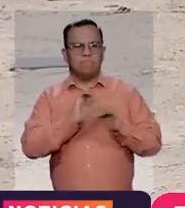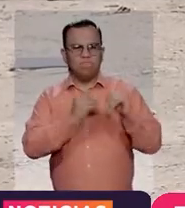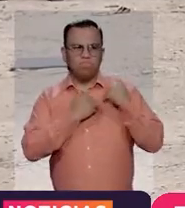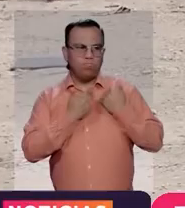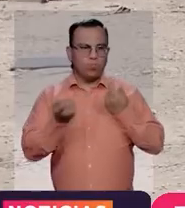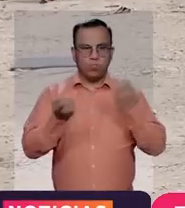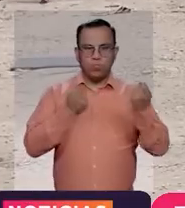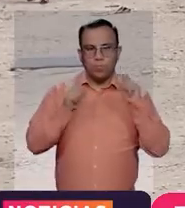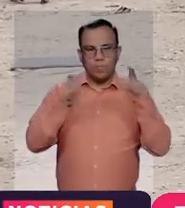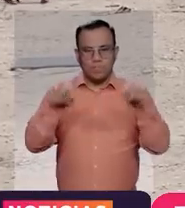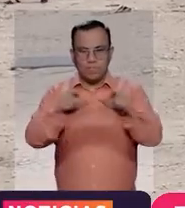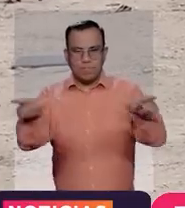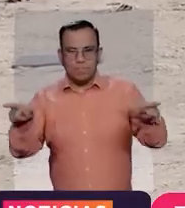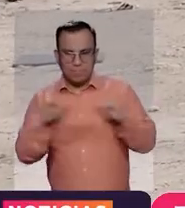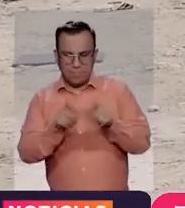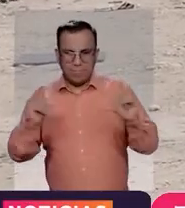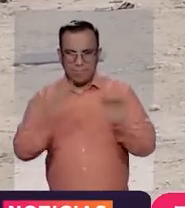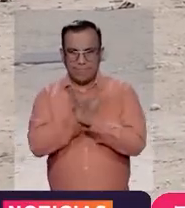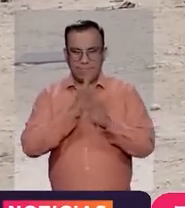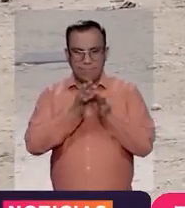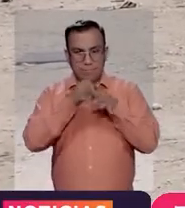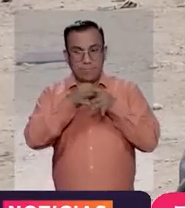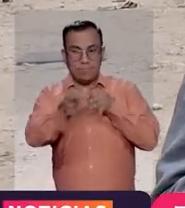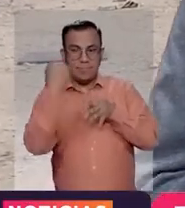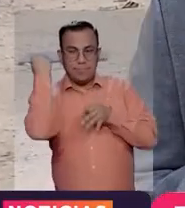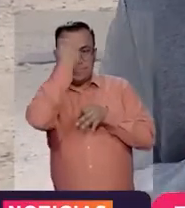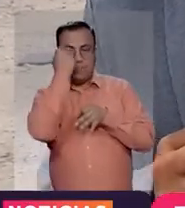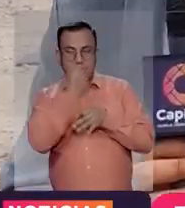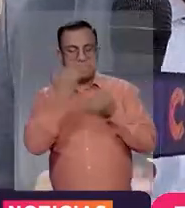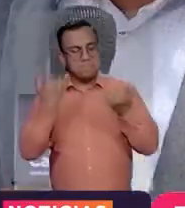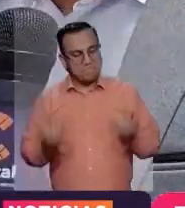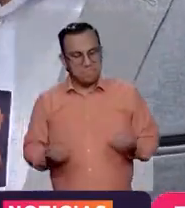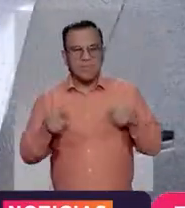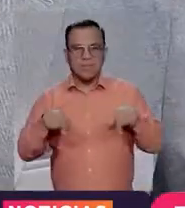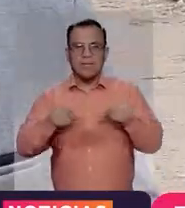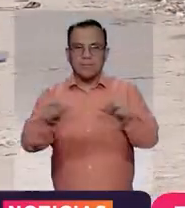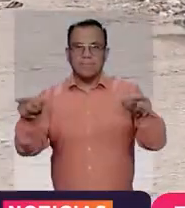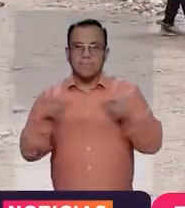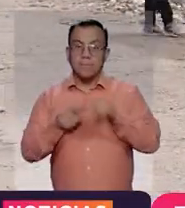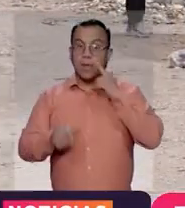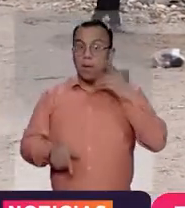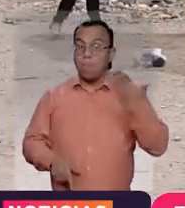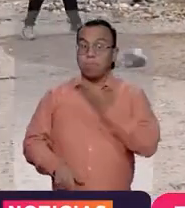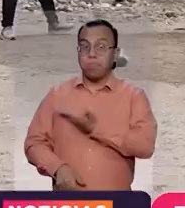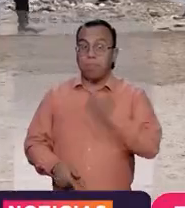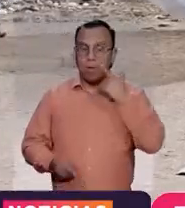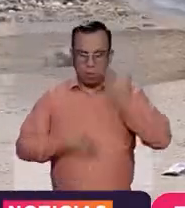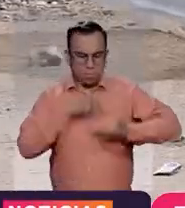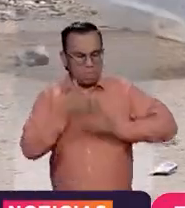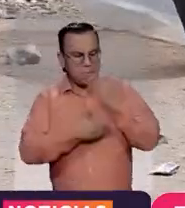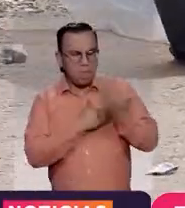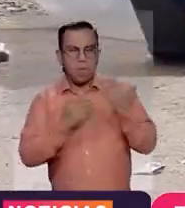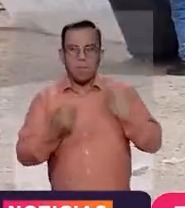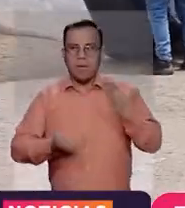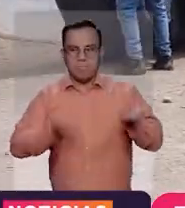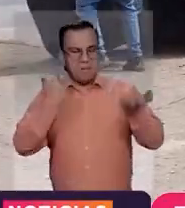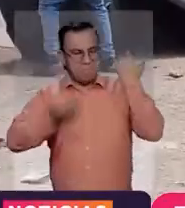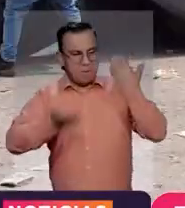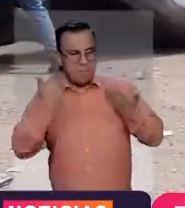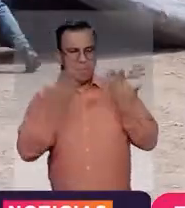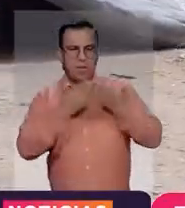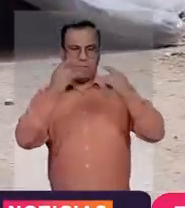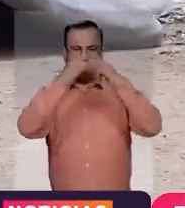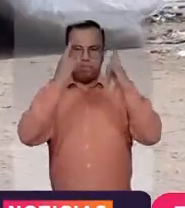de regular el espacio público en el municipio de Soacha. A esta hora, las autoridades continúan con el desmonte de